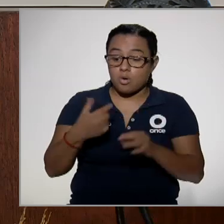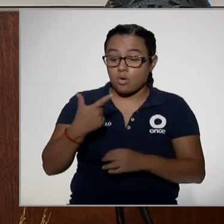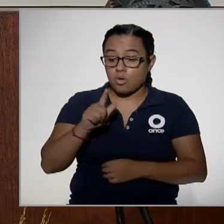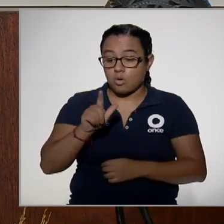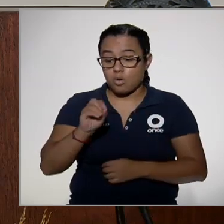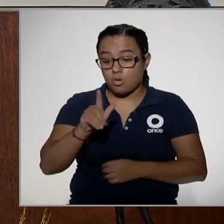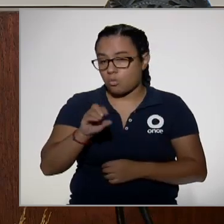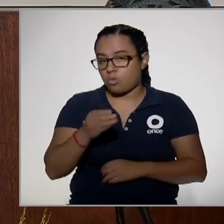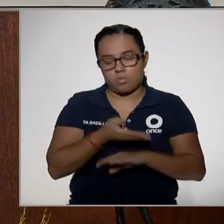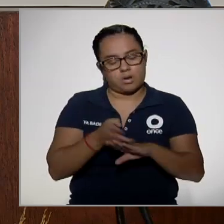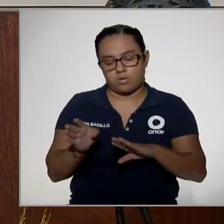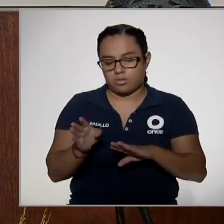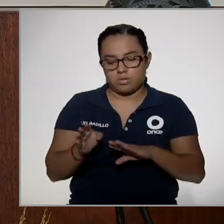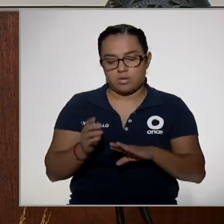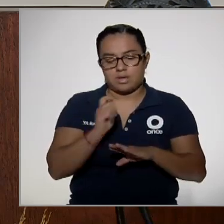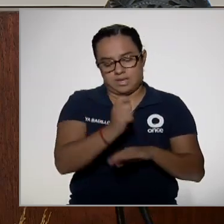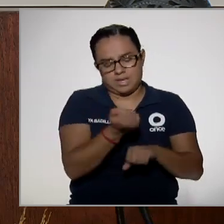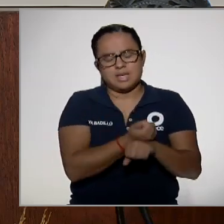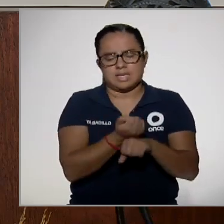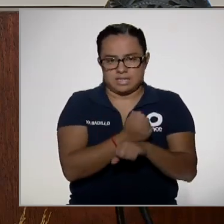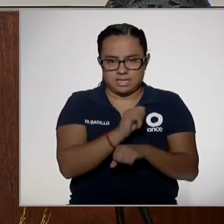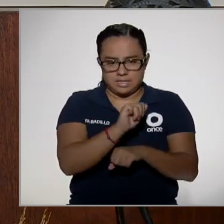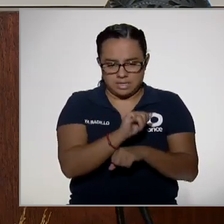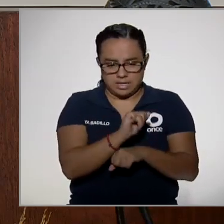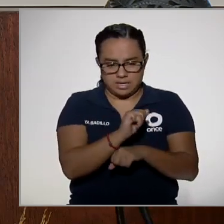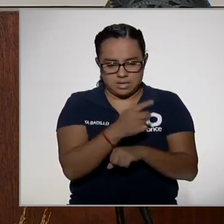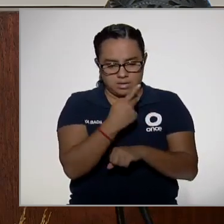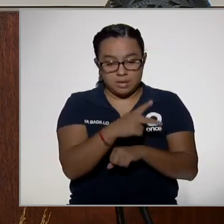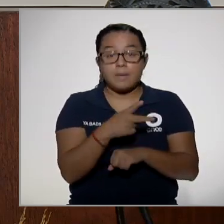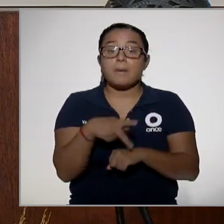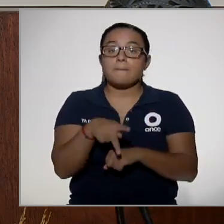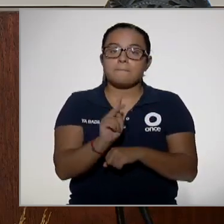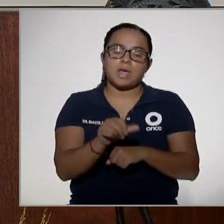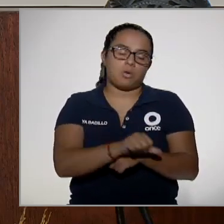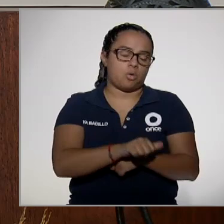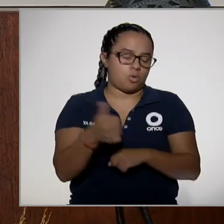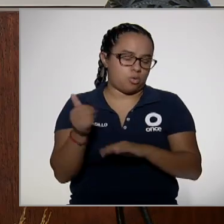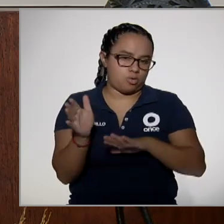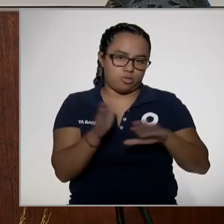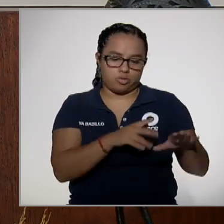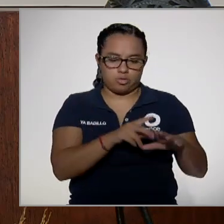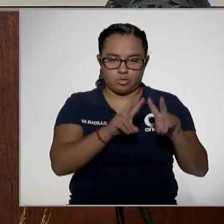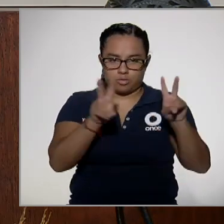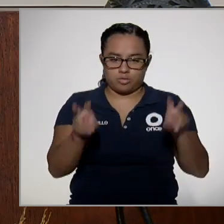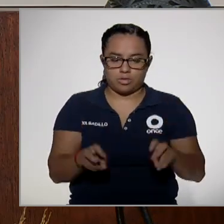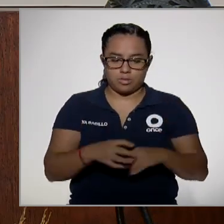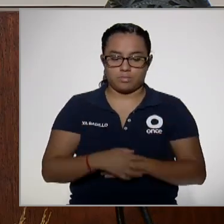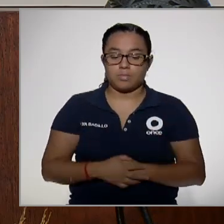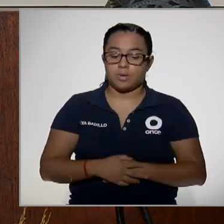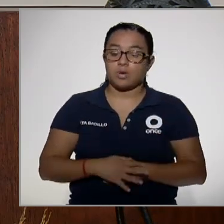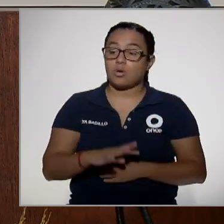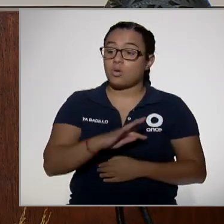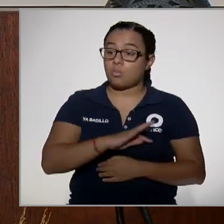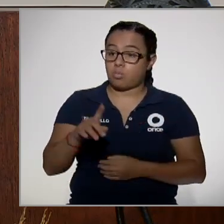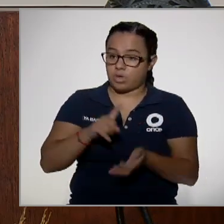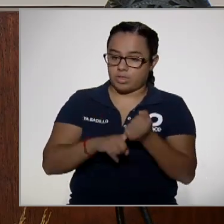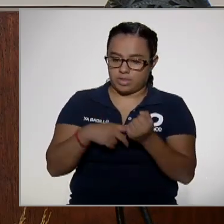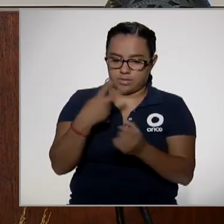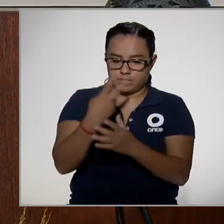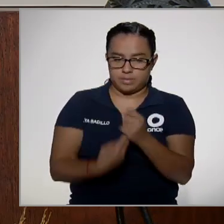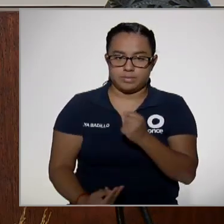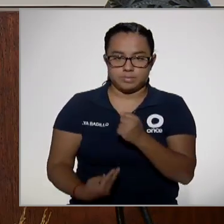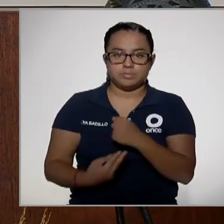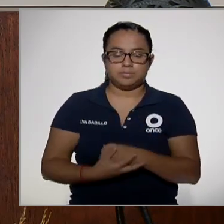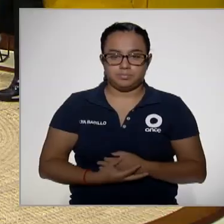blancos son de la sangre elementos sólidos de sangre pero eso otro tema gigantesco que pueden estar acompañados pueden ir